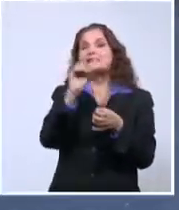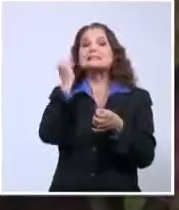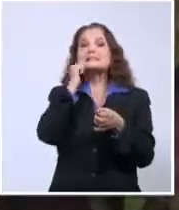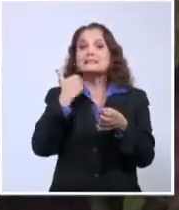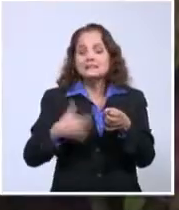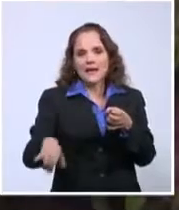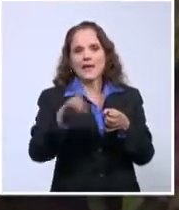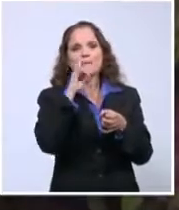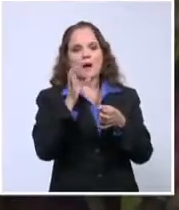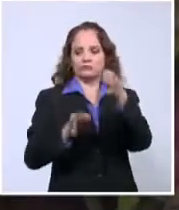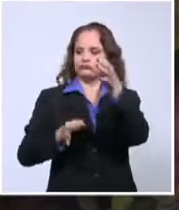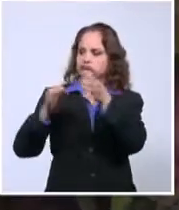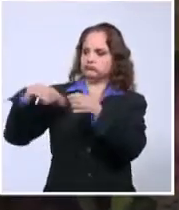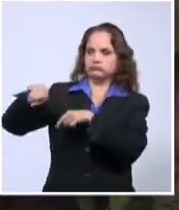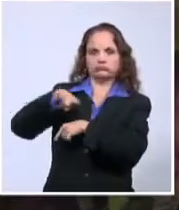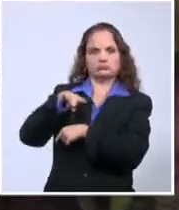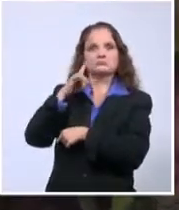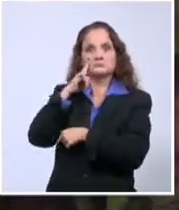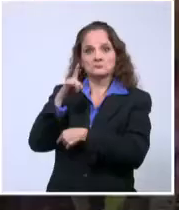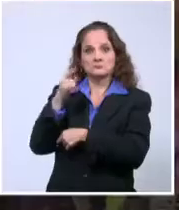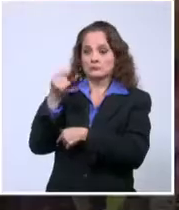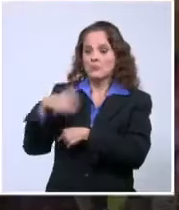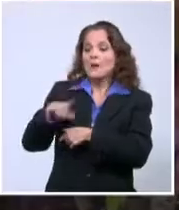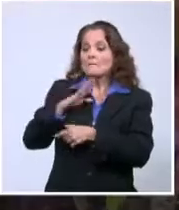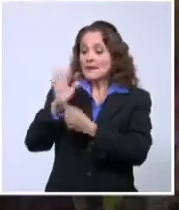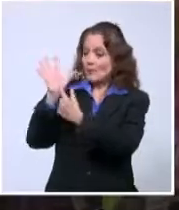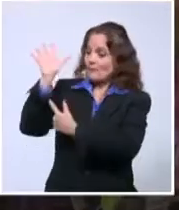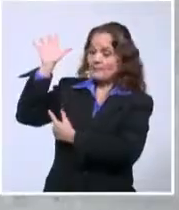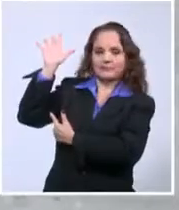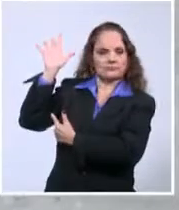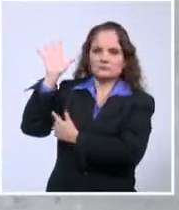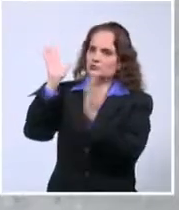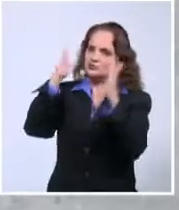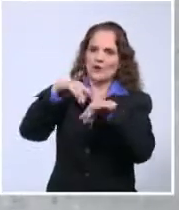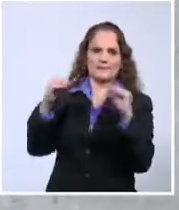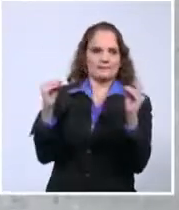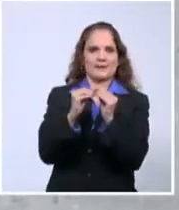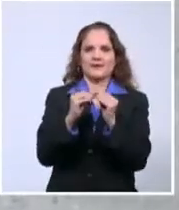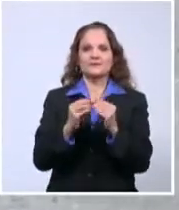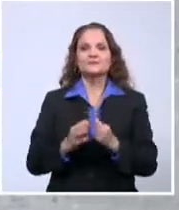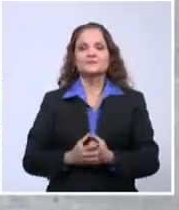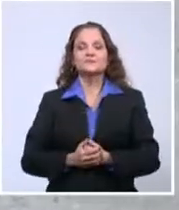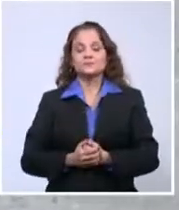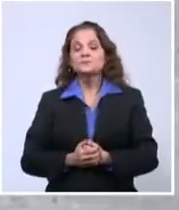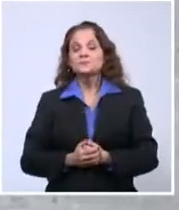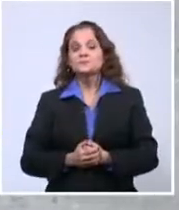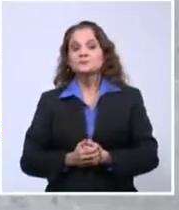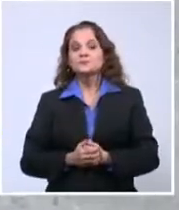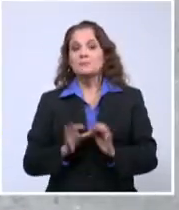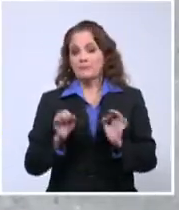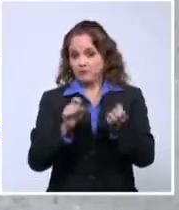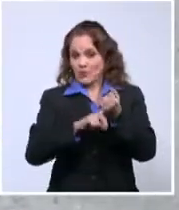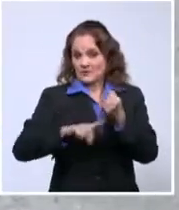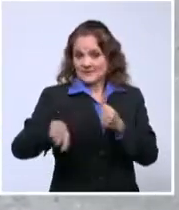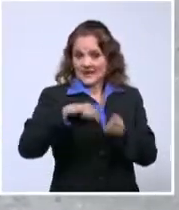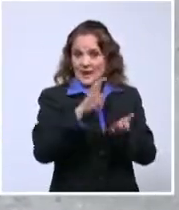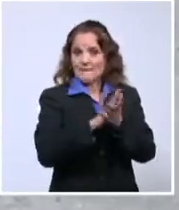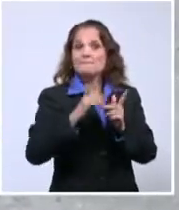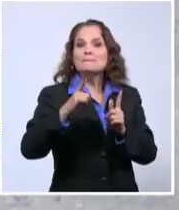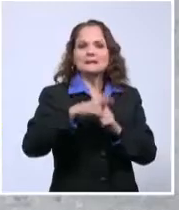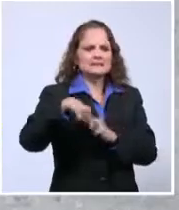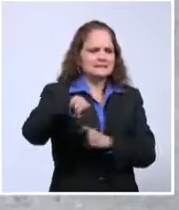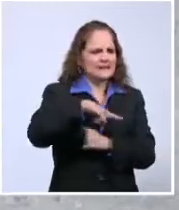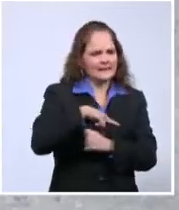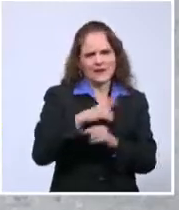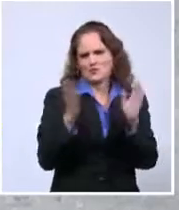a expender el producto al precio que presentaba su tablilla de información. En Matanzas, cuando afloran las ilegalidades en medio de la reventa, el